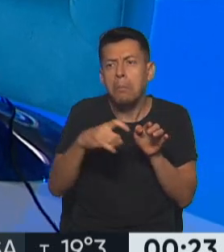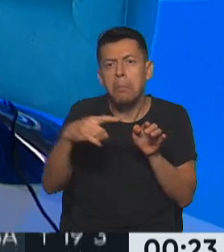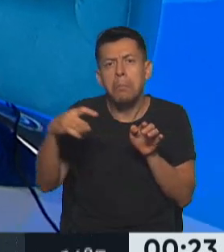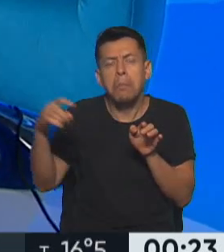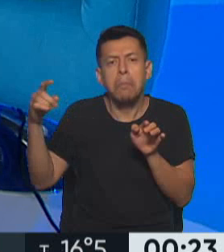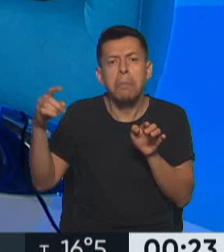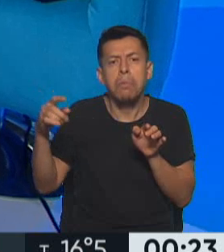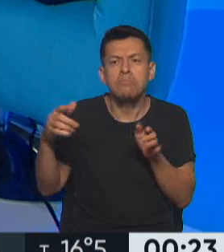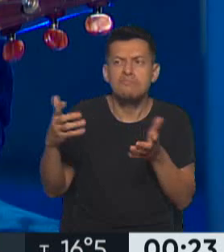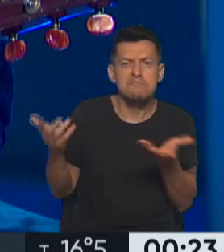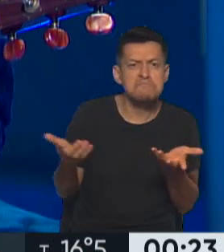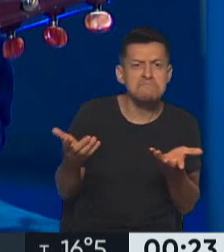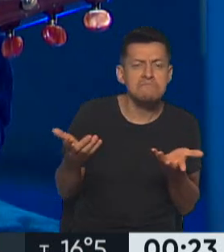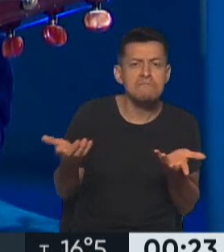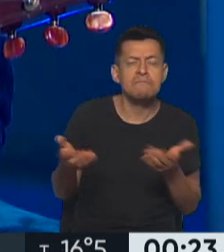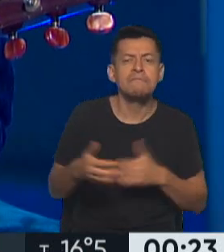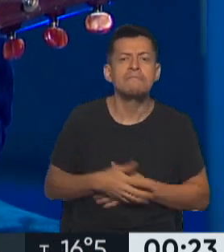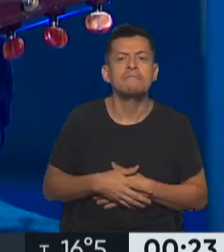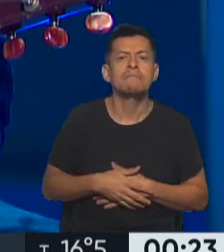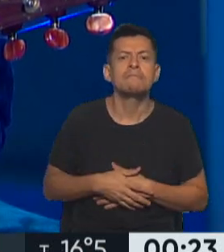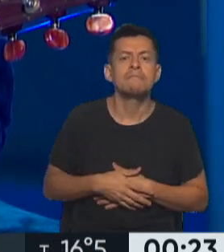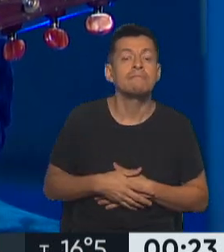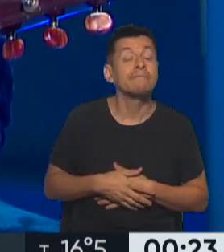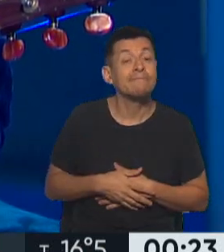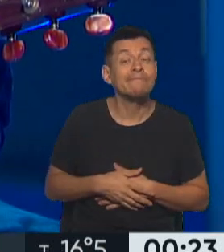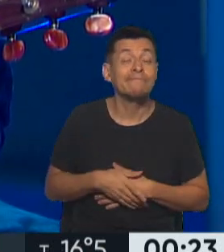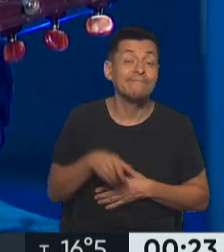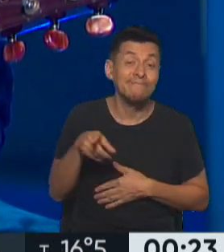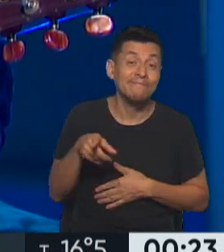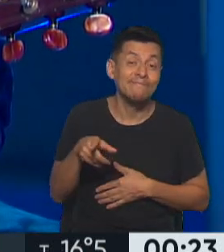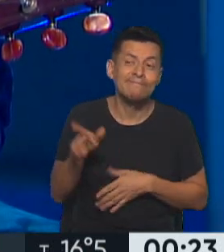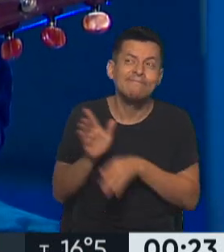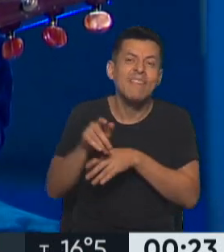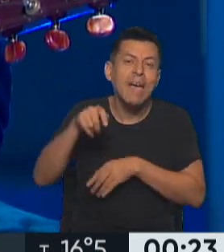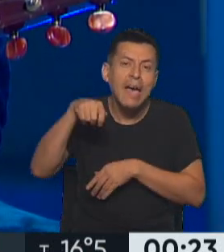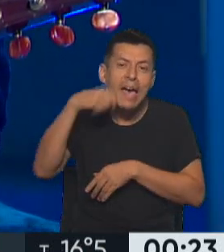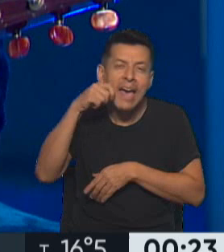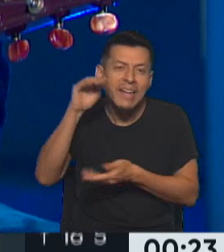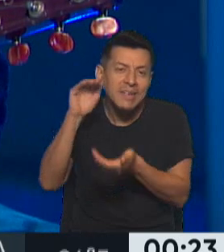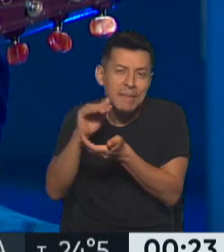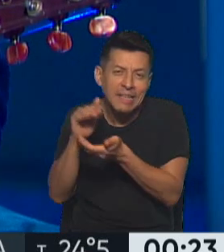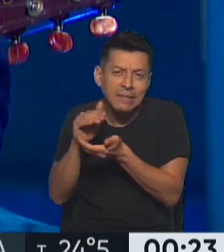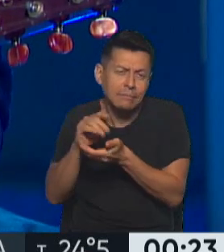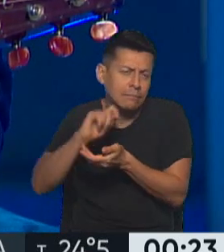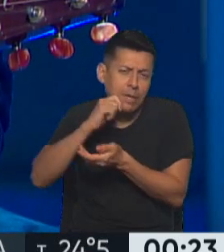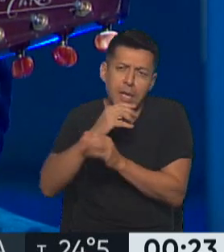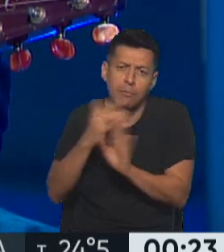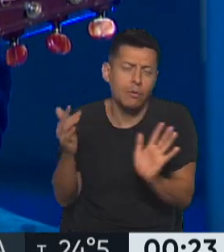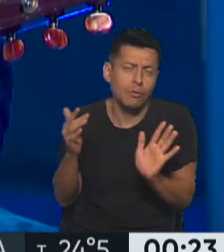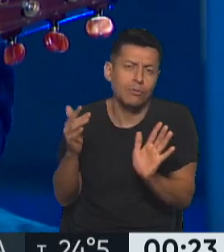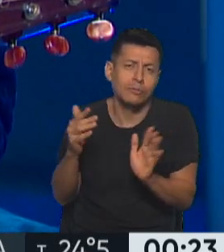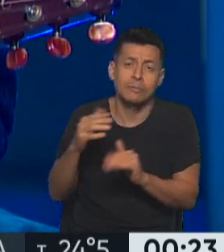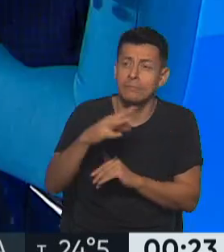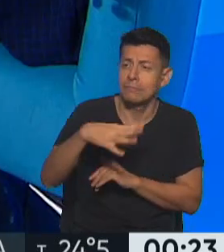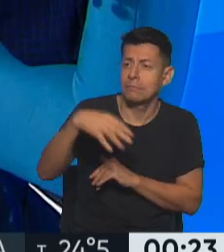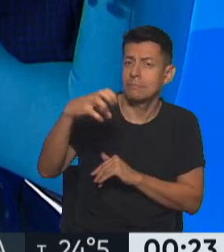se reconoce que haya... Entonces, un animalito... aparte de mucha belleza para mí, ¿viste? Como,